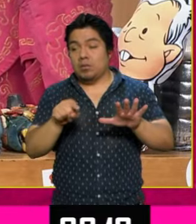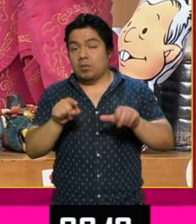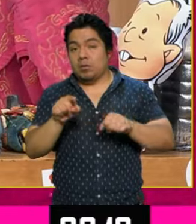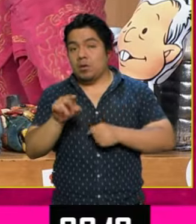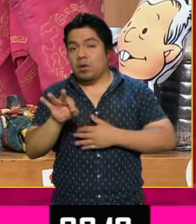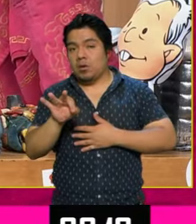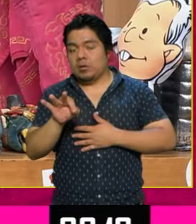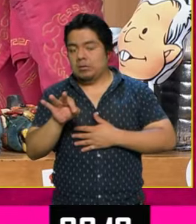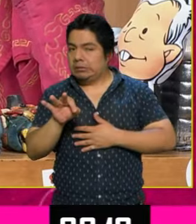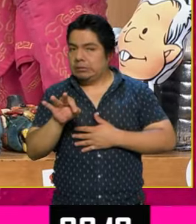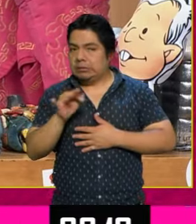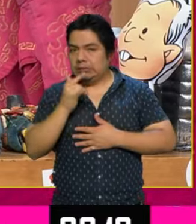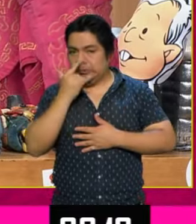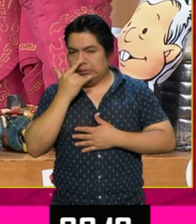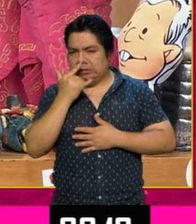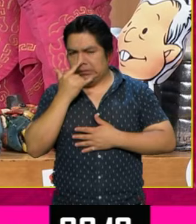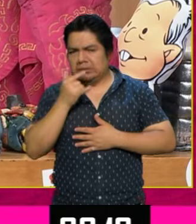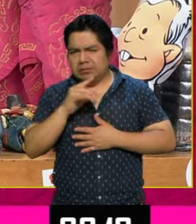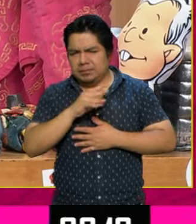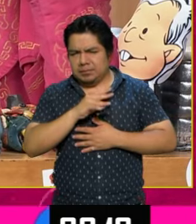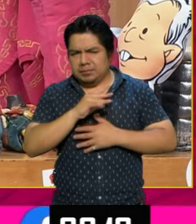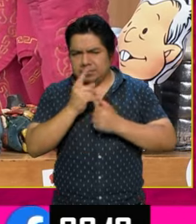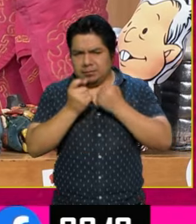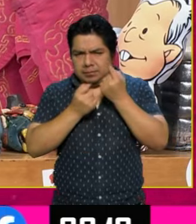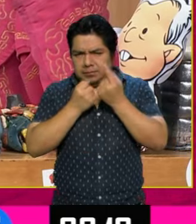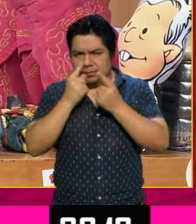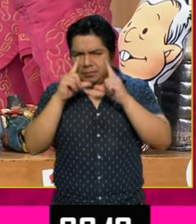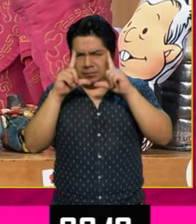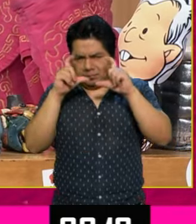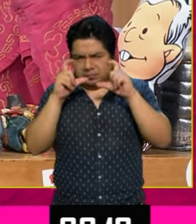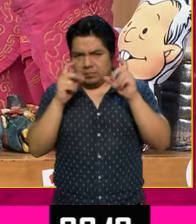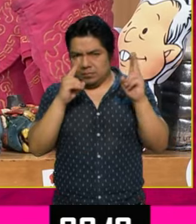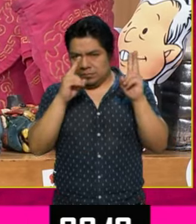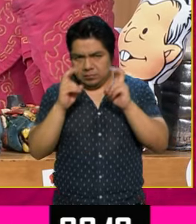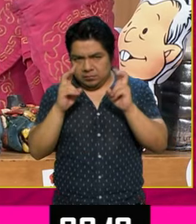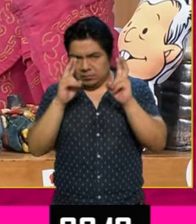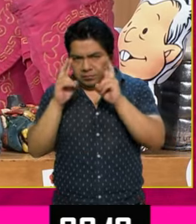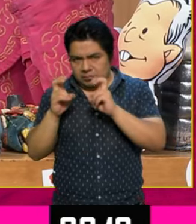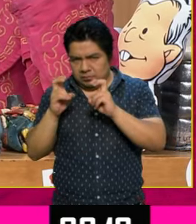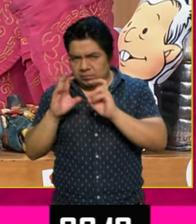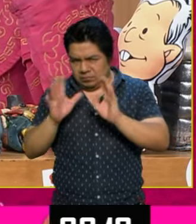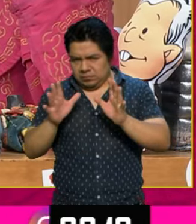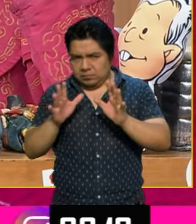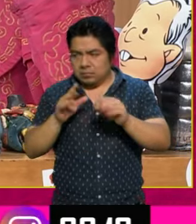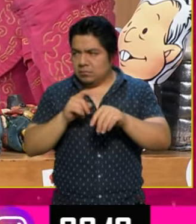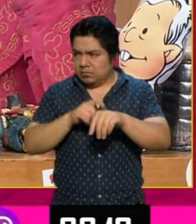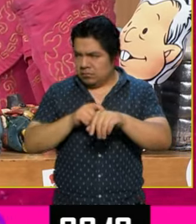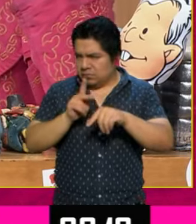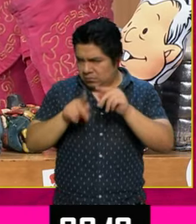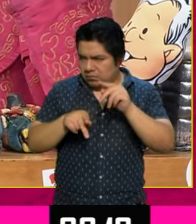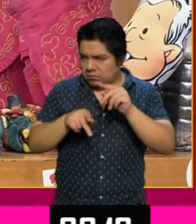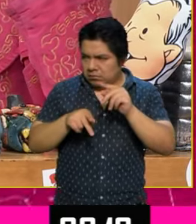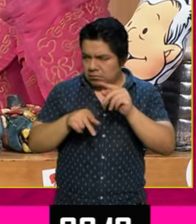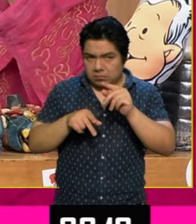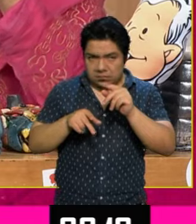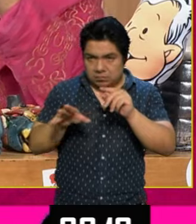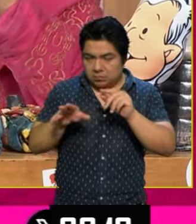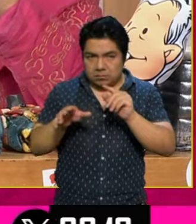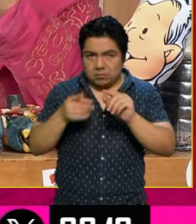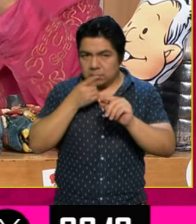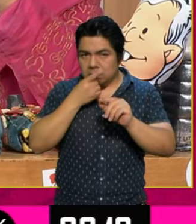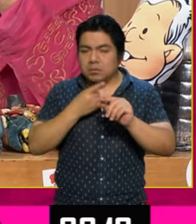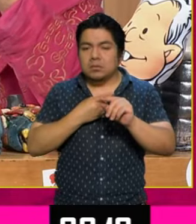alguien, Sergey, porque tenemos algunas imágenes que bajamos. ¿Ya habría alguna imagen vamos por ahí? Vamos a una pausa, ¿quieres? Y regresamos. A ver, vamos a ver